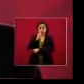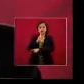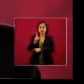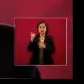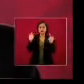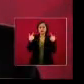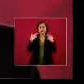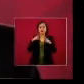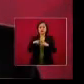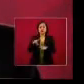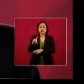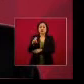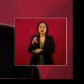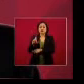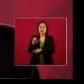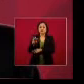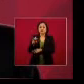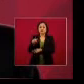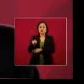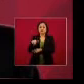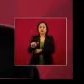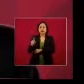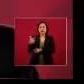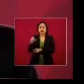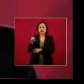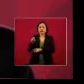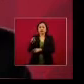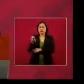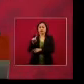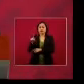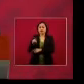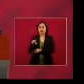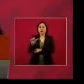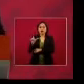álvarez y ya va a ser